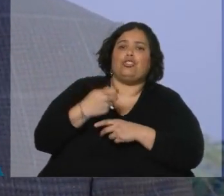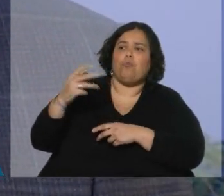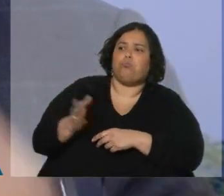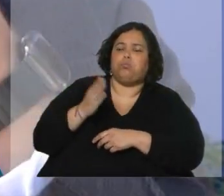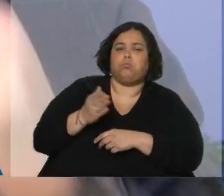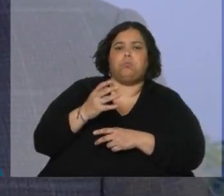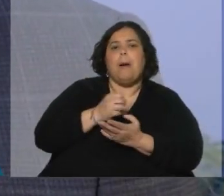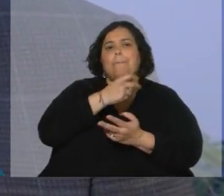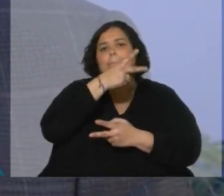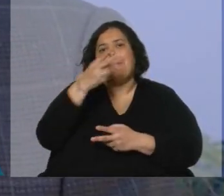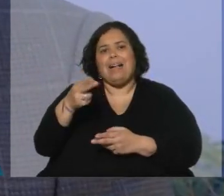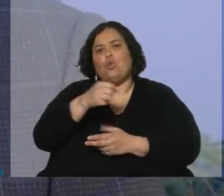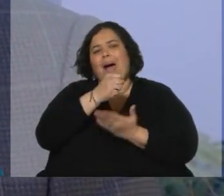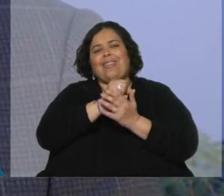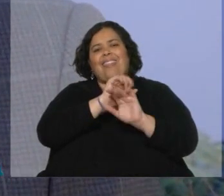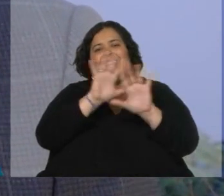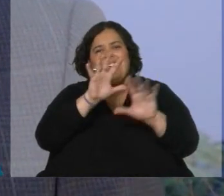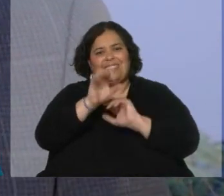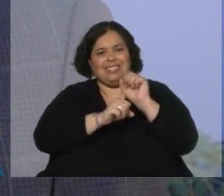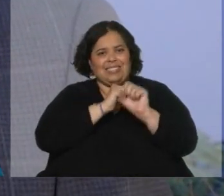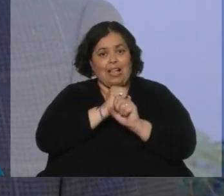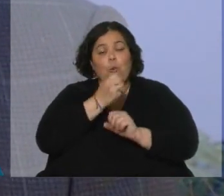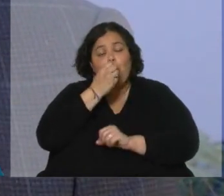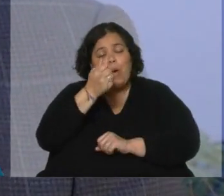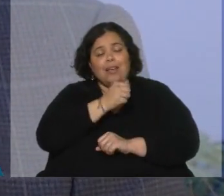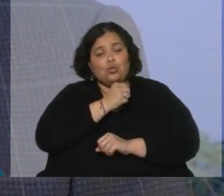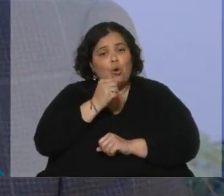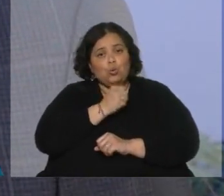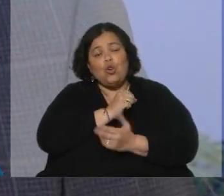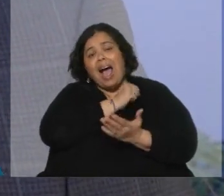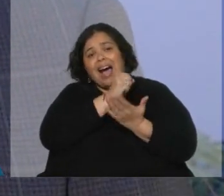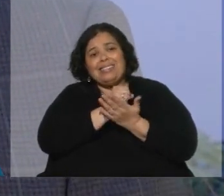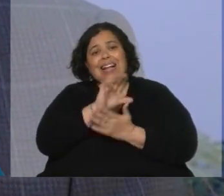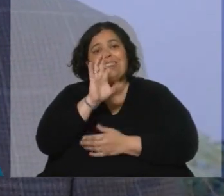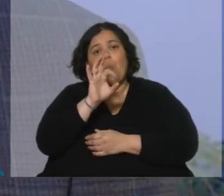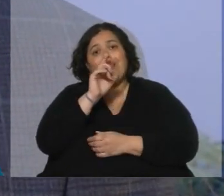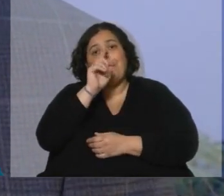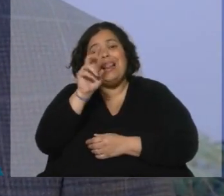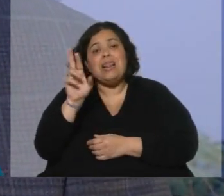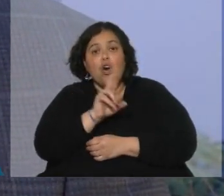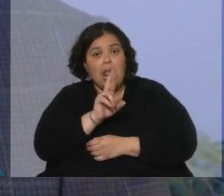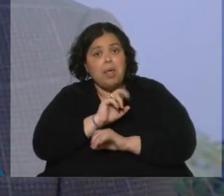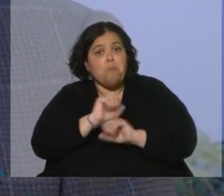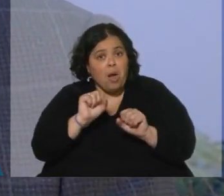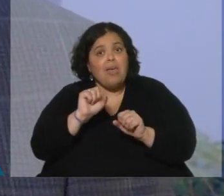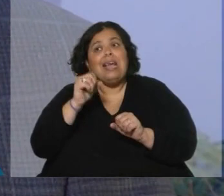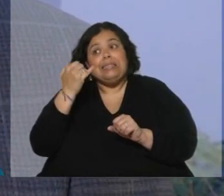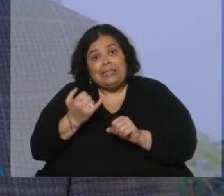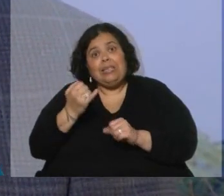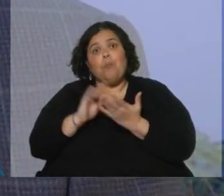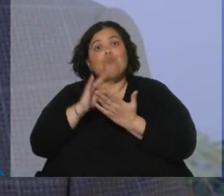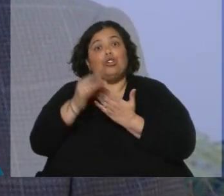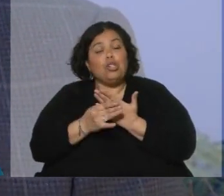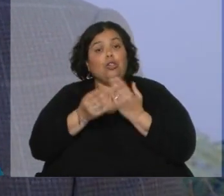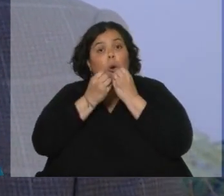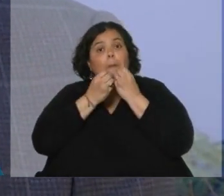muy buena solución para todo este segmento de colonos arrendatarios montos de hasta 50 mil dólares pero que si hubiera necesidad un proyecto que lo justificara se puede ver